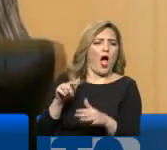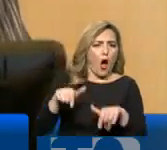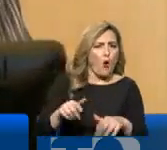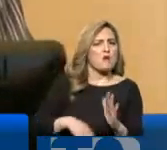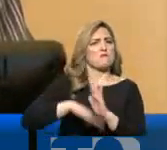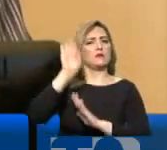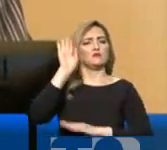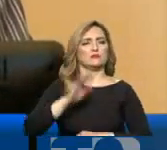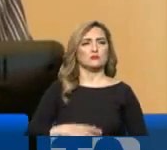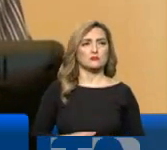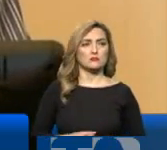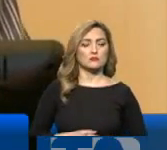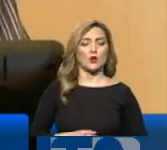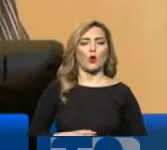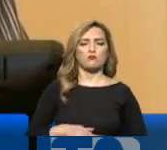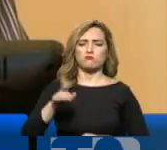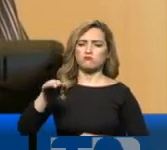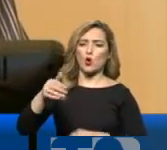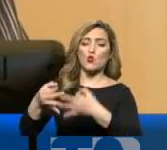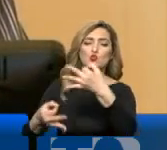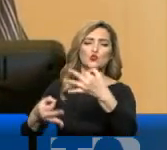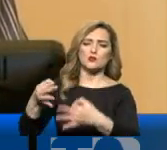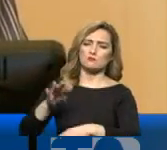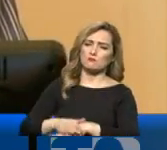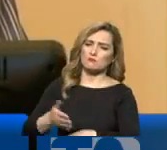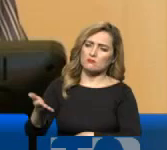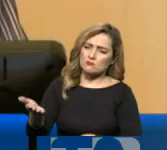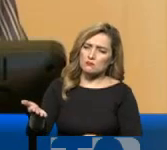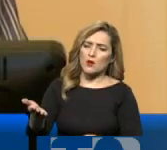país. Yo hago el llamado a la justicia de que actúe.